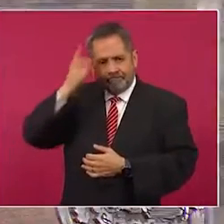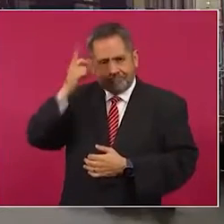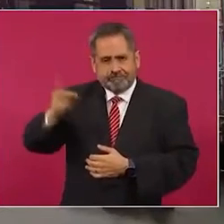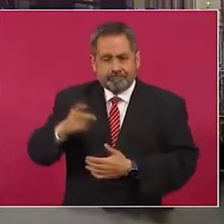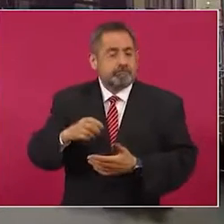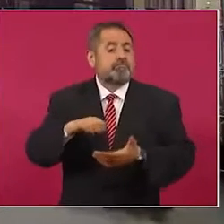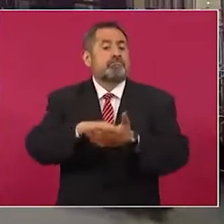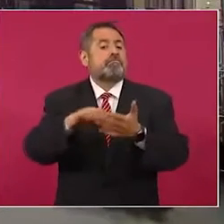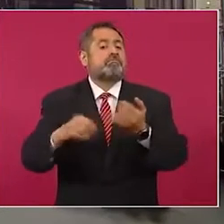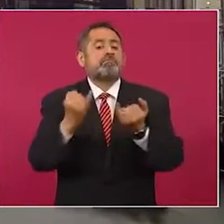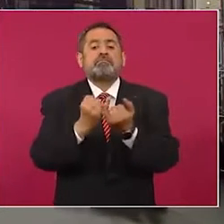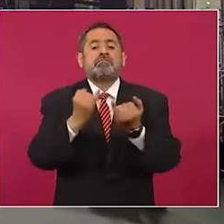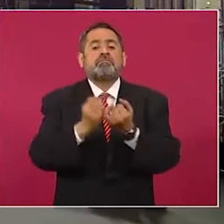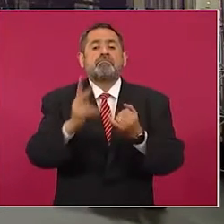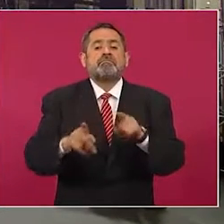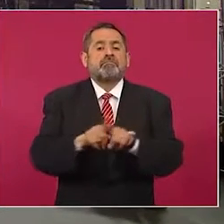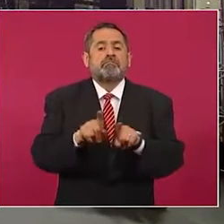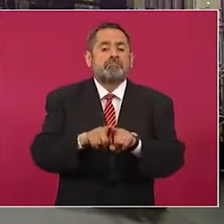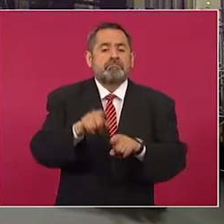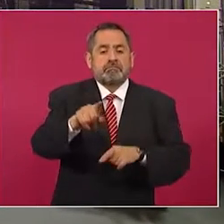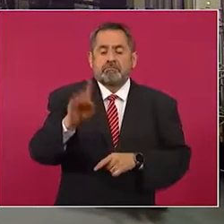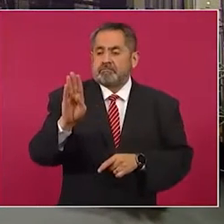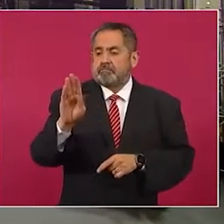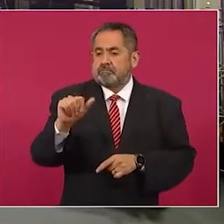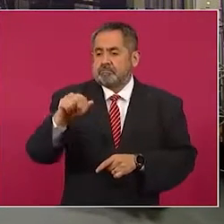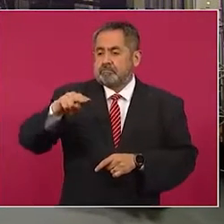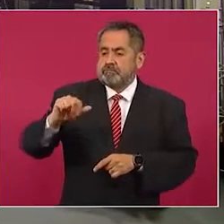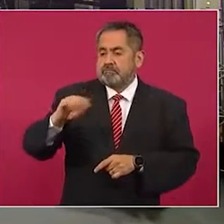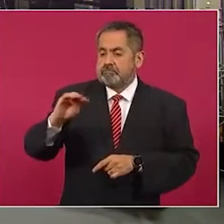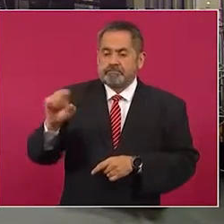como ahora en el caso de Banamex,